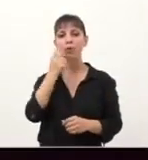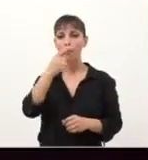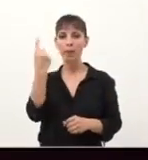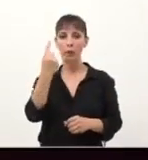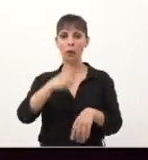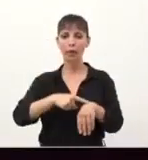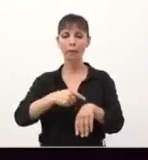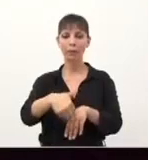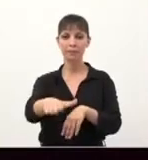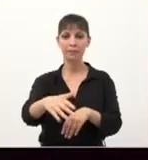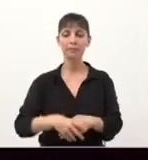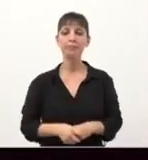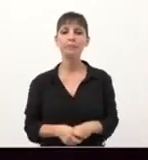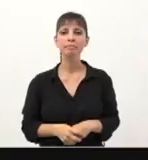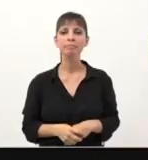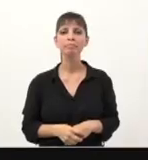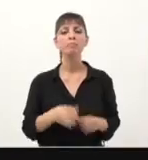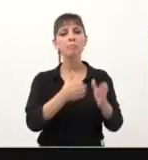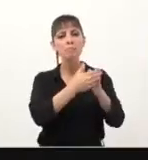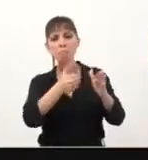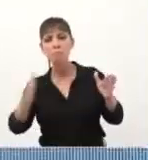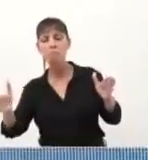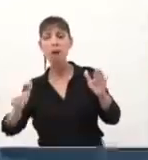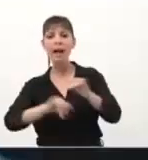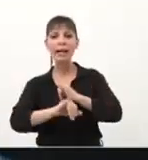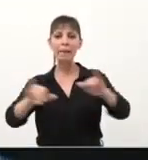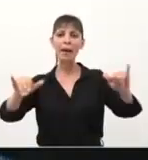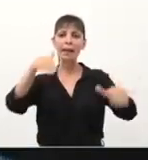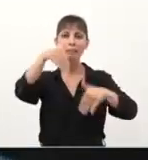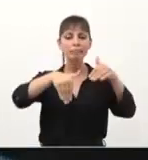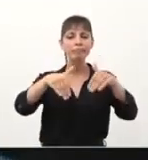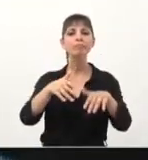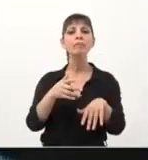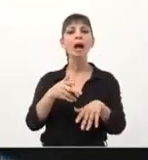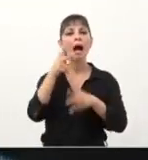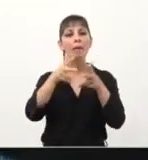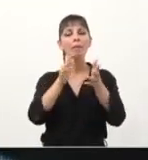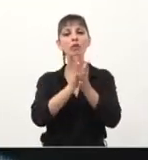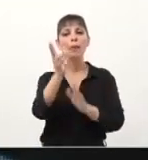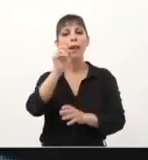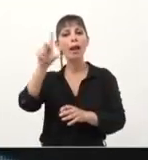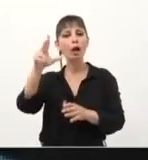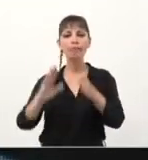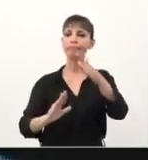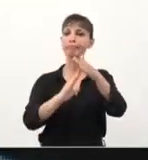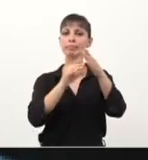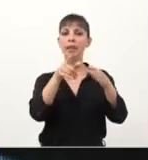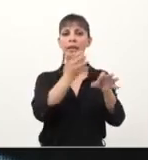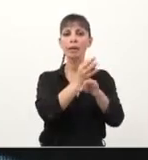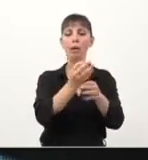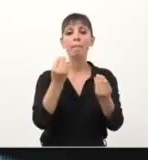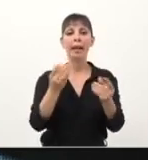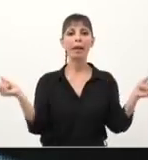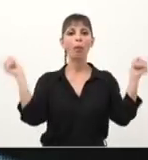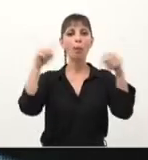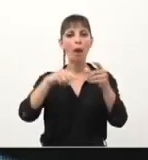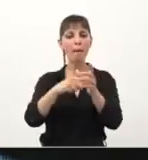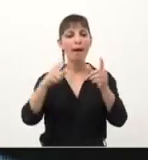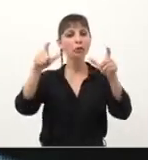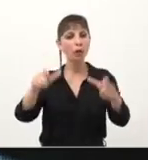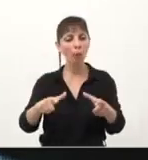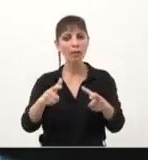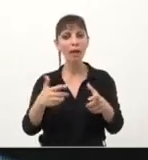Tiempo. Durante toda la campaña venimos hablando de la importancia, del rol fundamental que tiene la educación para que Buenos Aires vuelva a ser una ciudad de